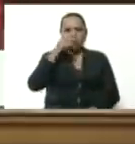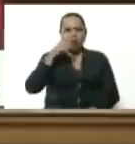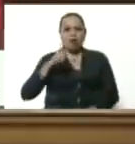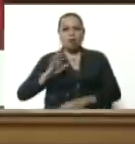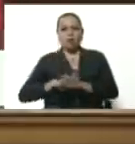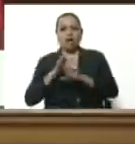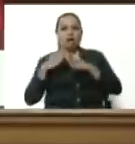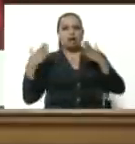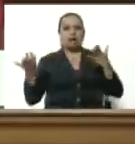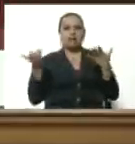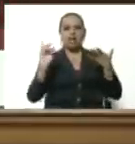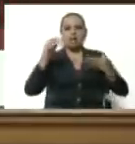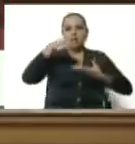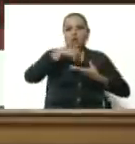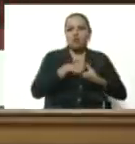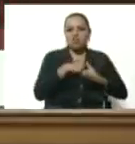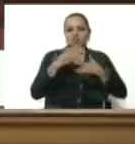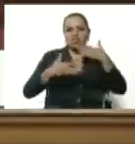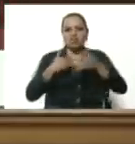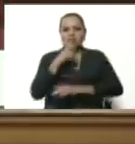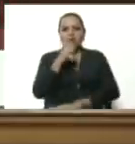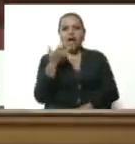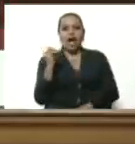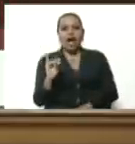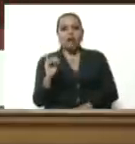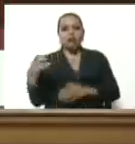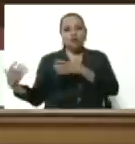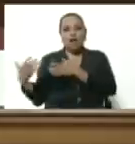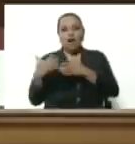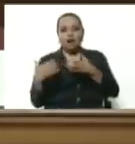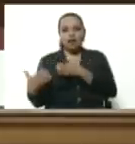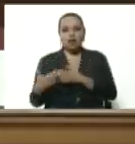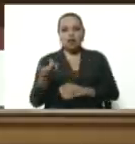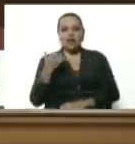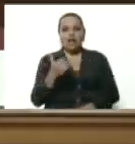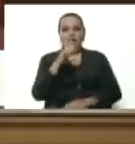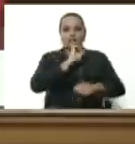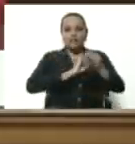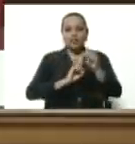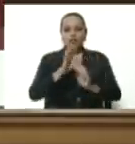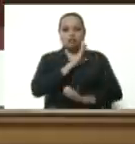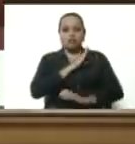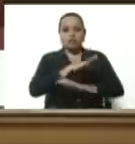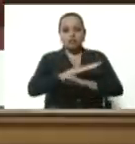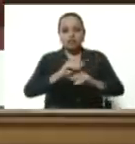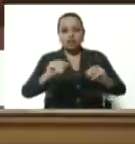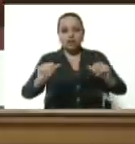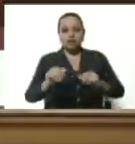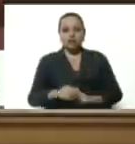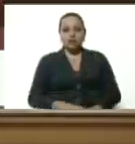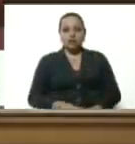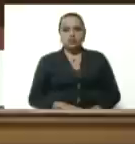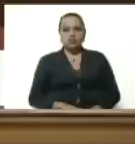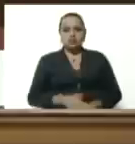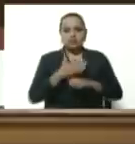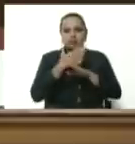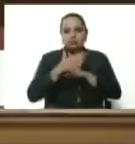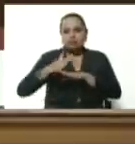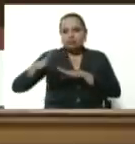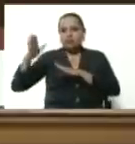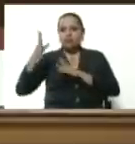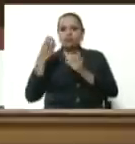tienen al monstruo por dentro. Ahora tienen una guerra con un enemigo que lo está combatiendo en su propio territorio y se está llevando por delante un